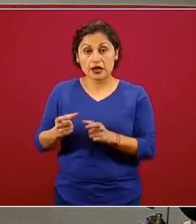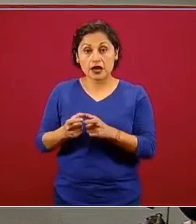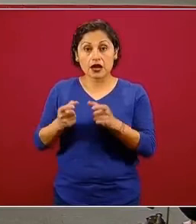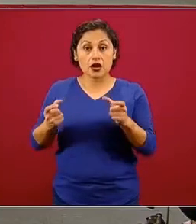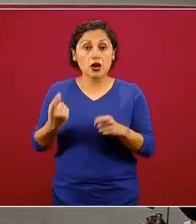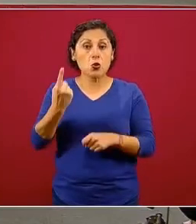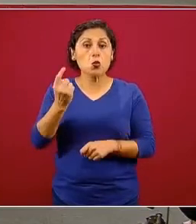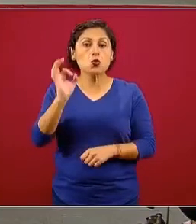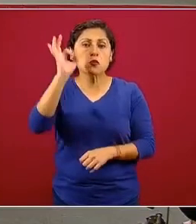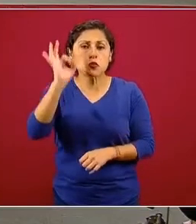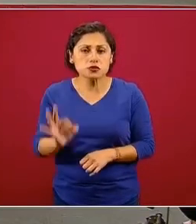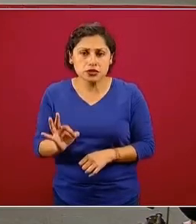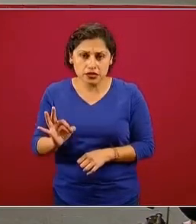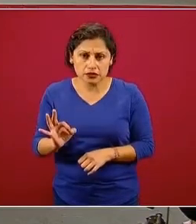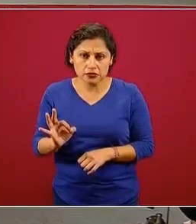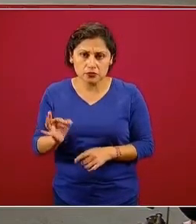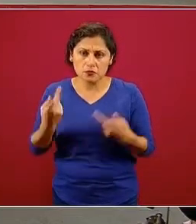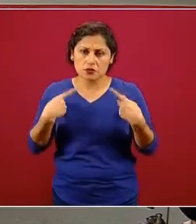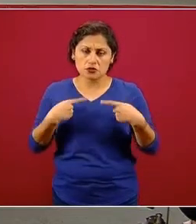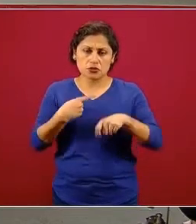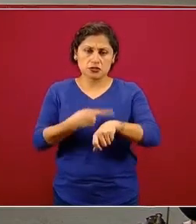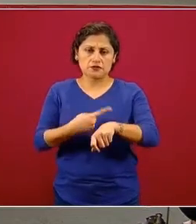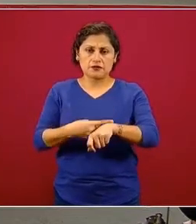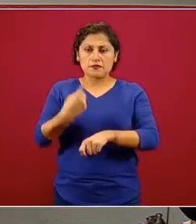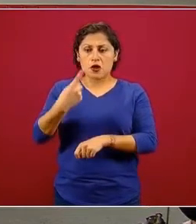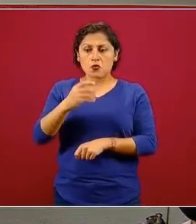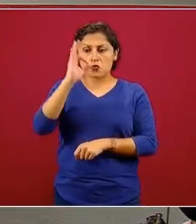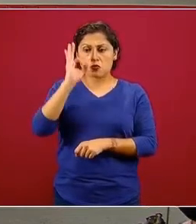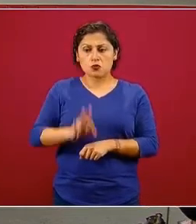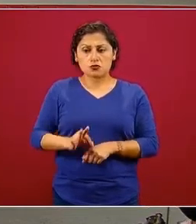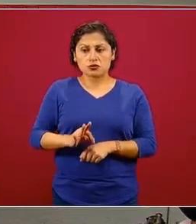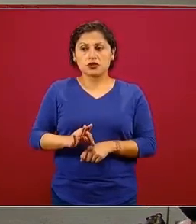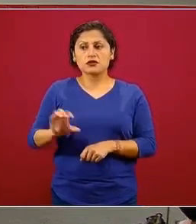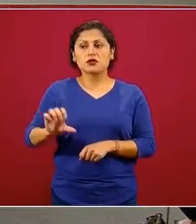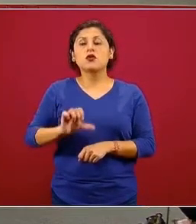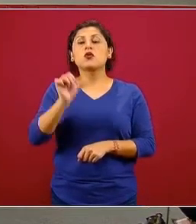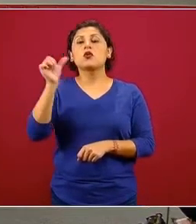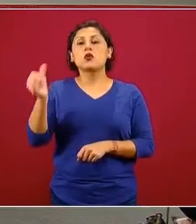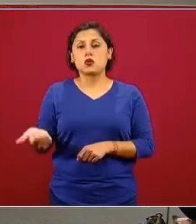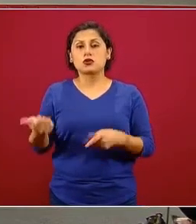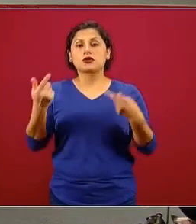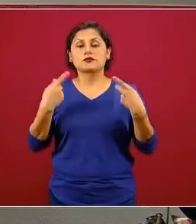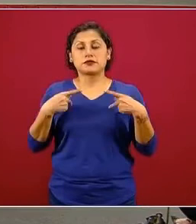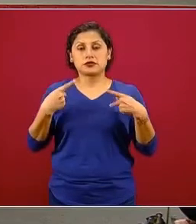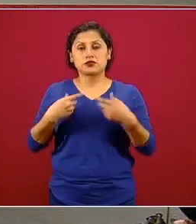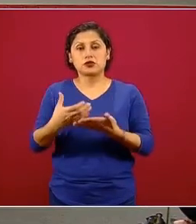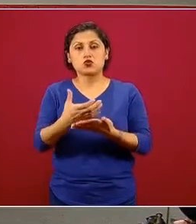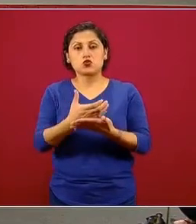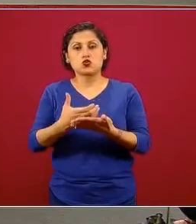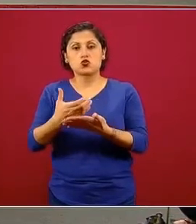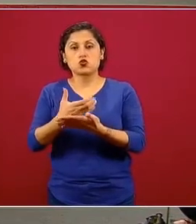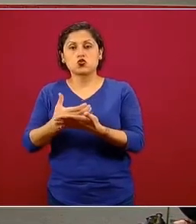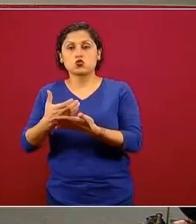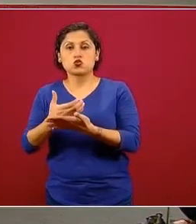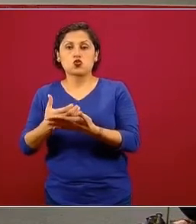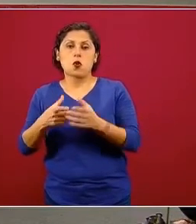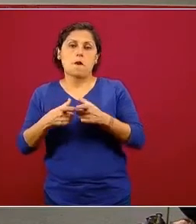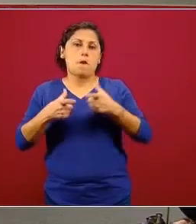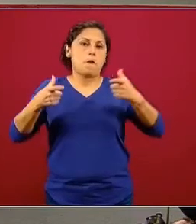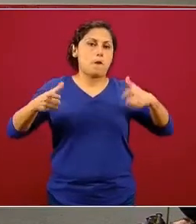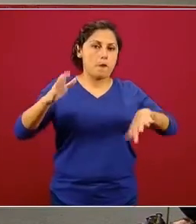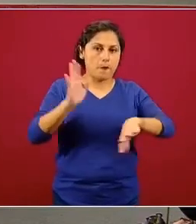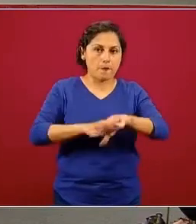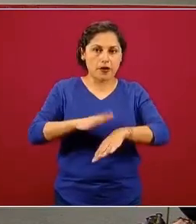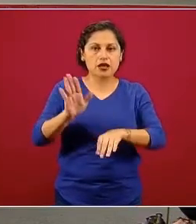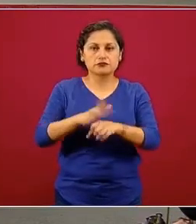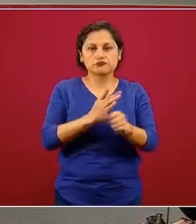en el número de casos estimados. Los casos recuperados se van aumentando en la medida en que están 14 días